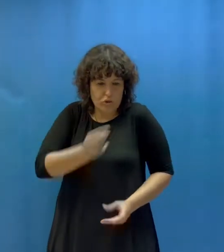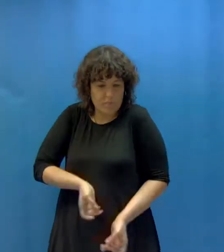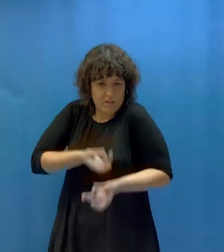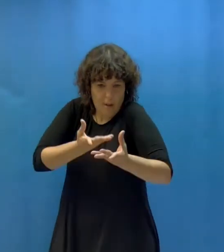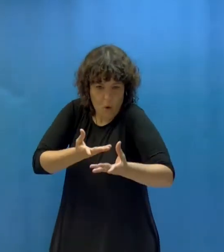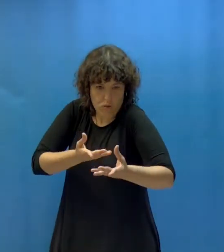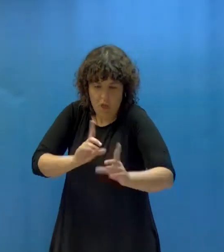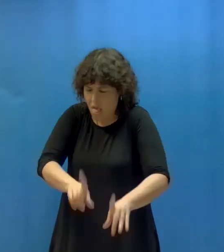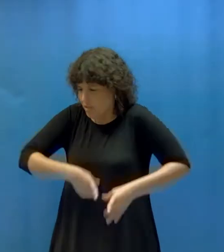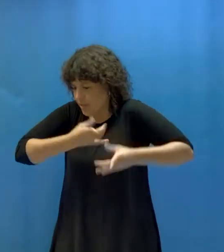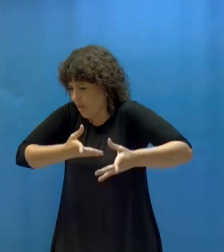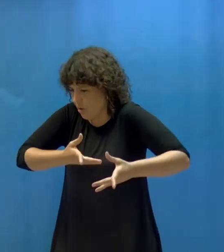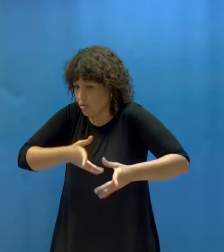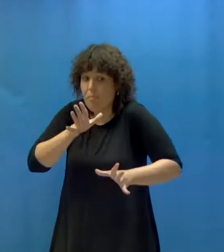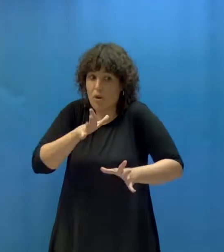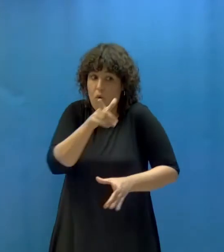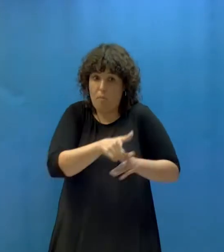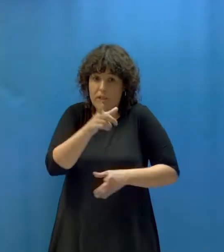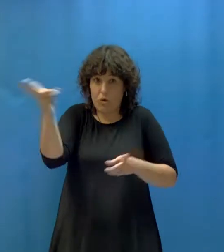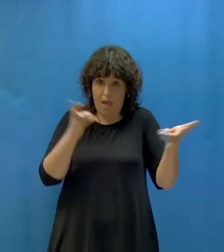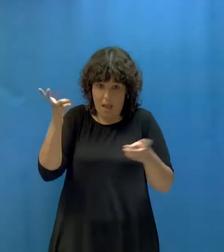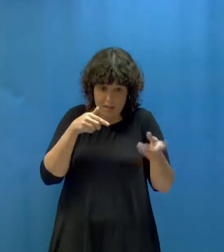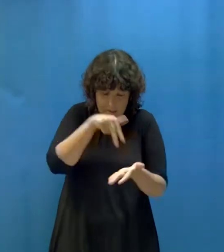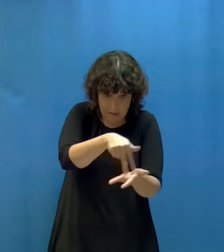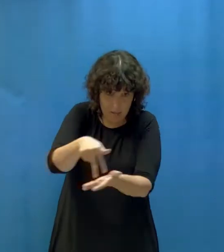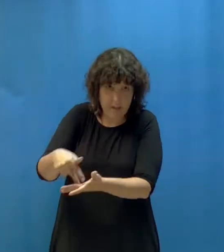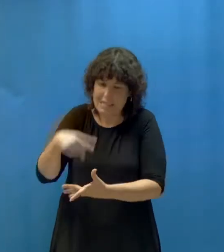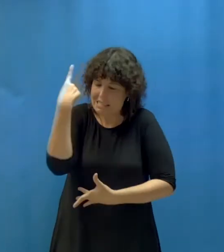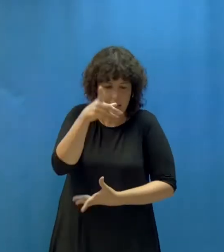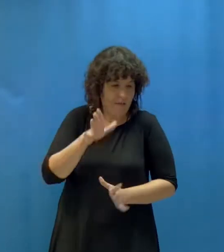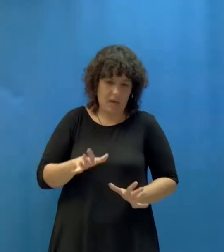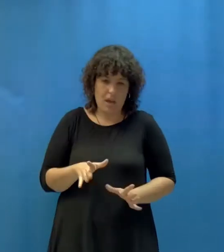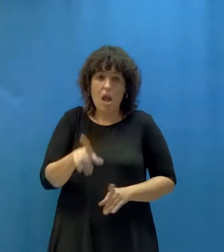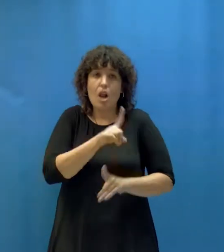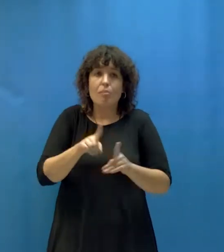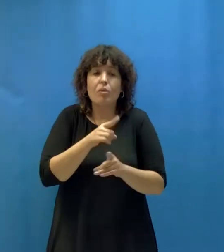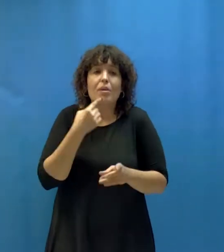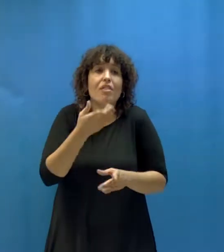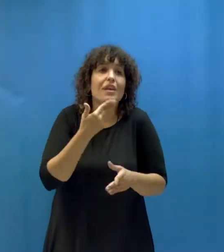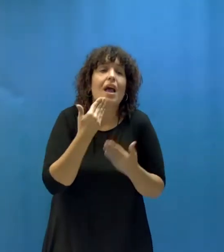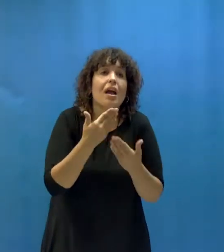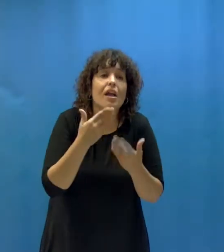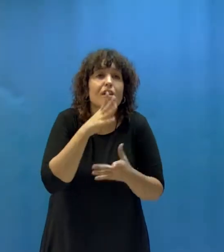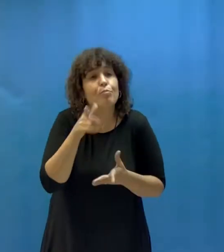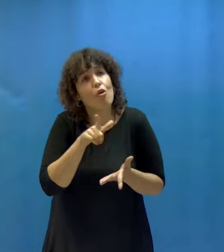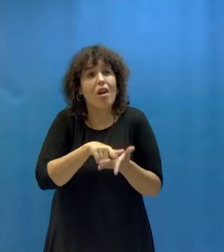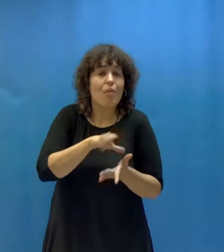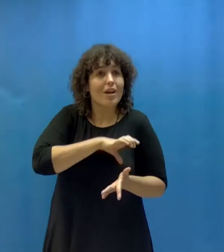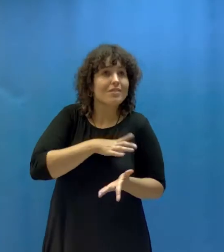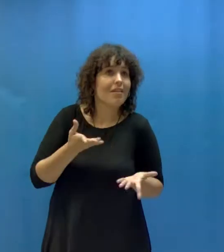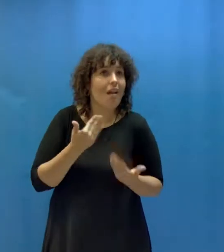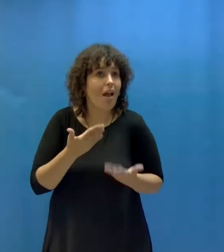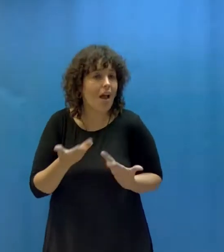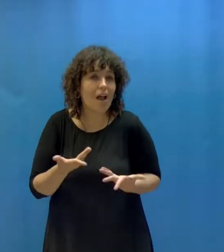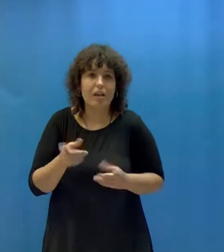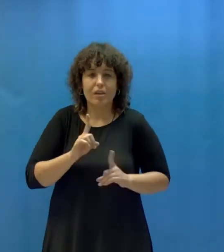els presents sabem el que ha passat. El problema no era que li donaran les gràcies per parlar castellà, és algo que tot el món té dret a fer. El